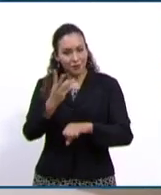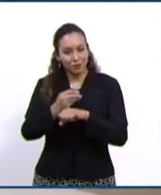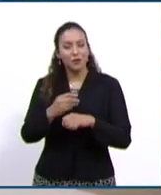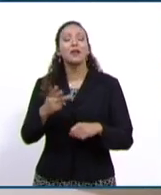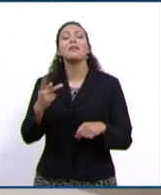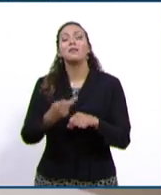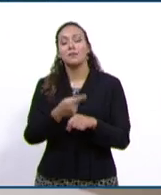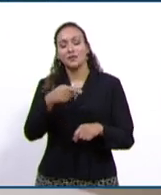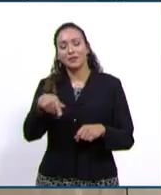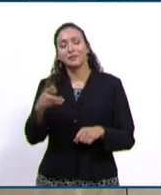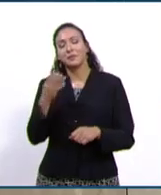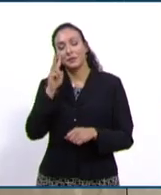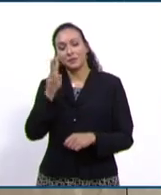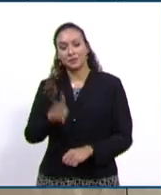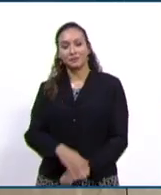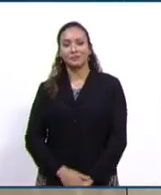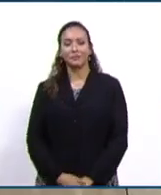marcha.